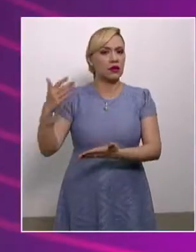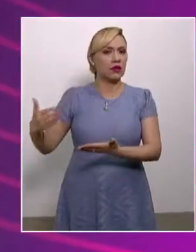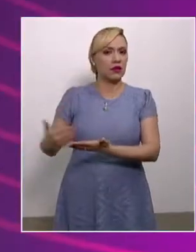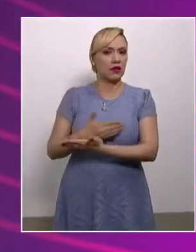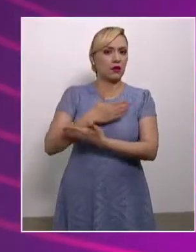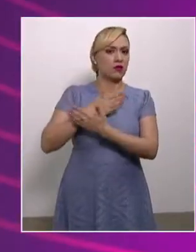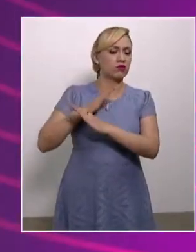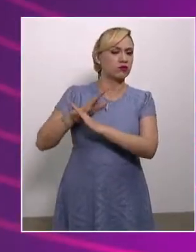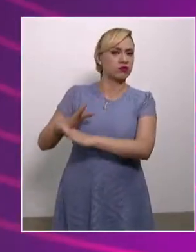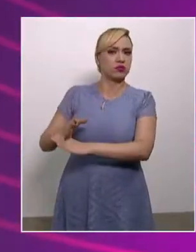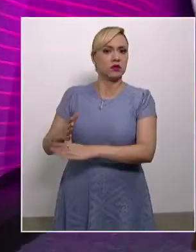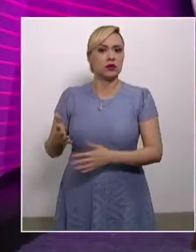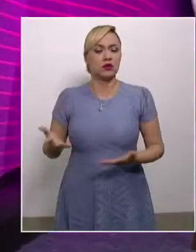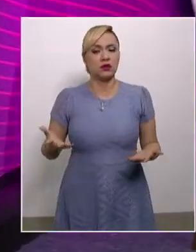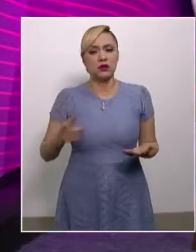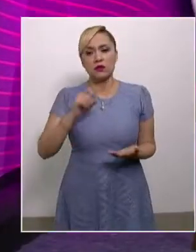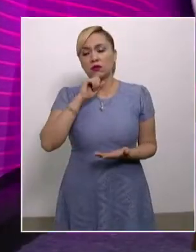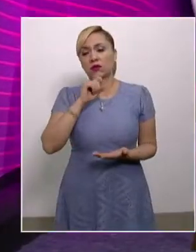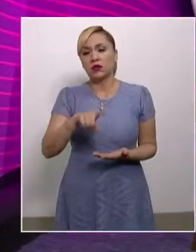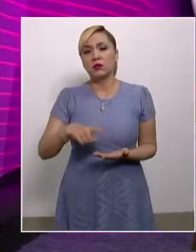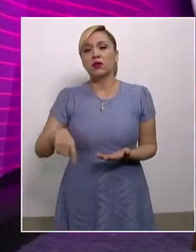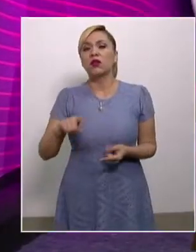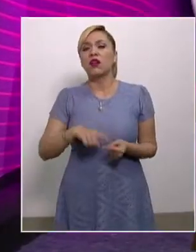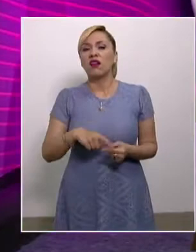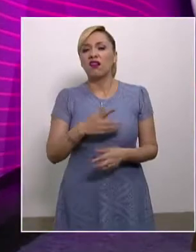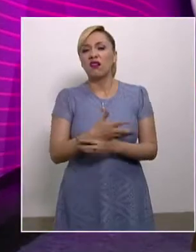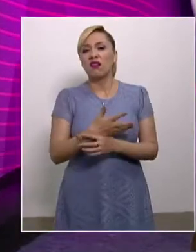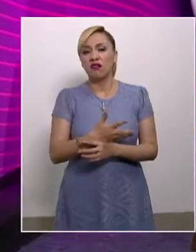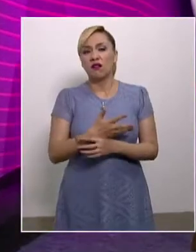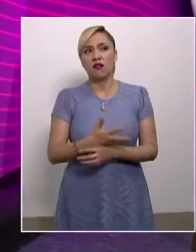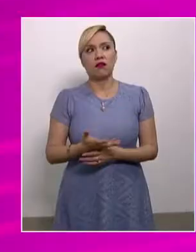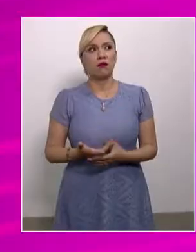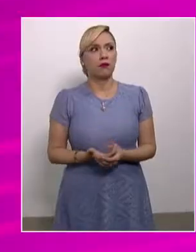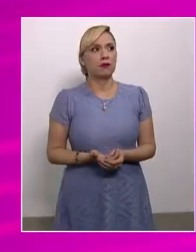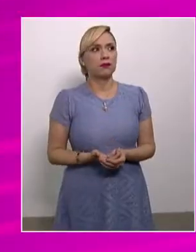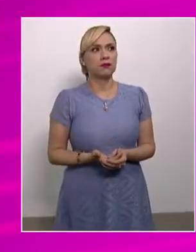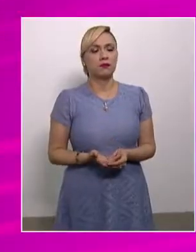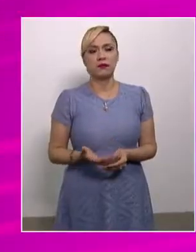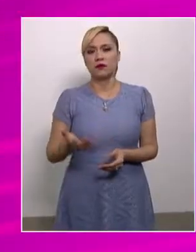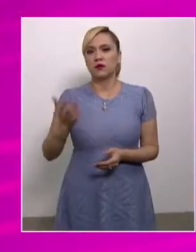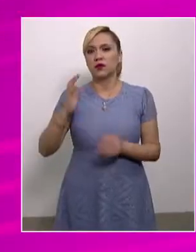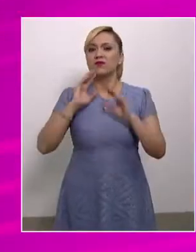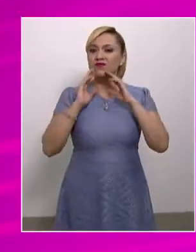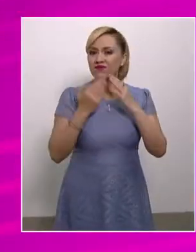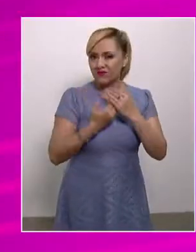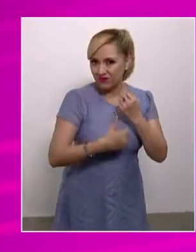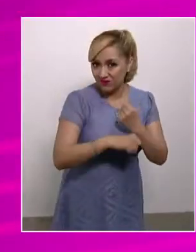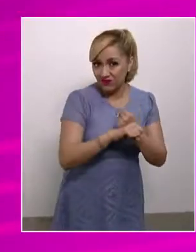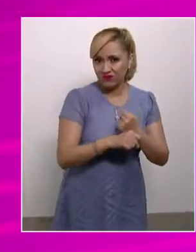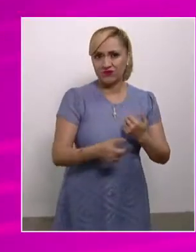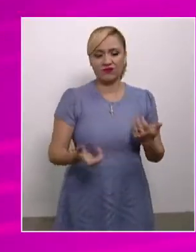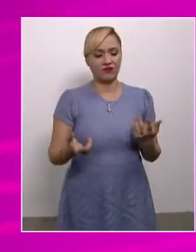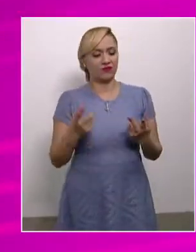los perpetradores de la misma violencia, por así decirlo, el crimen organizado,